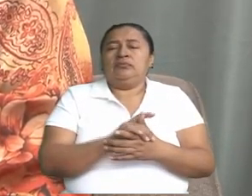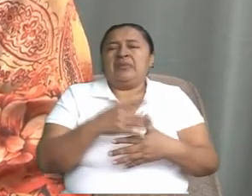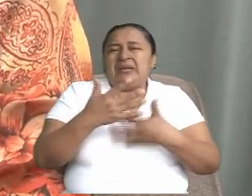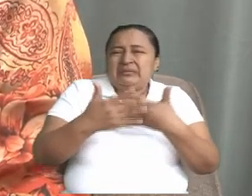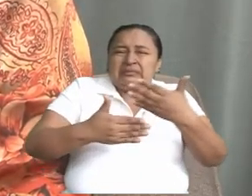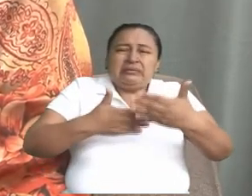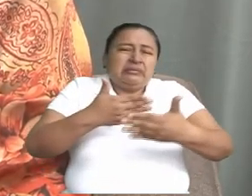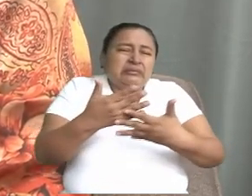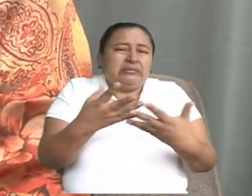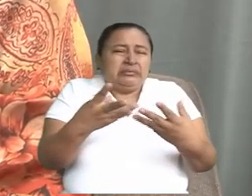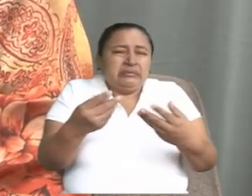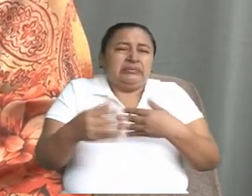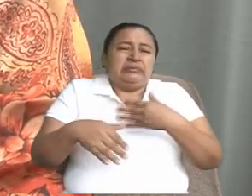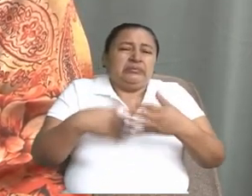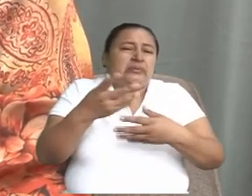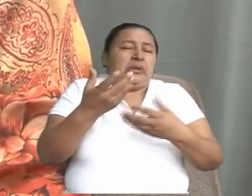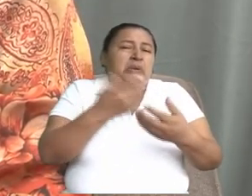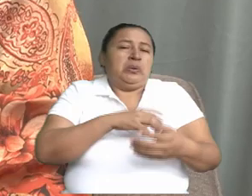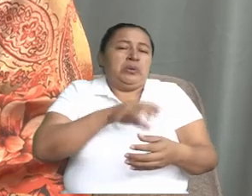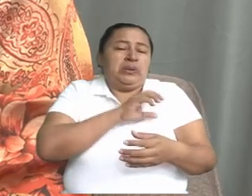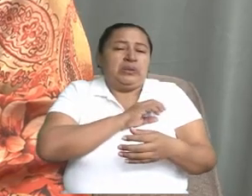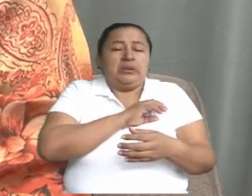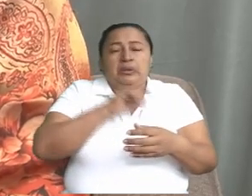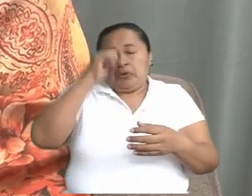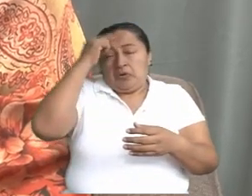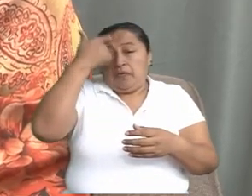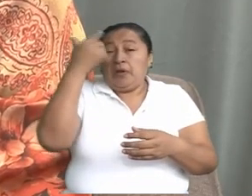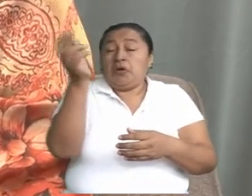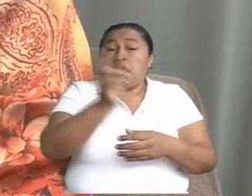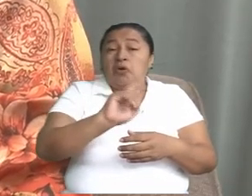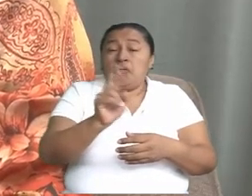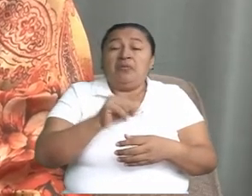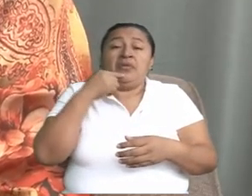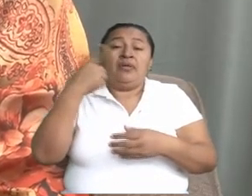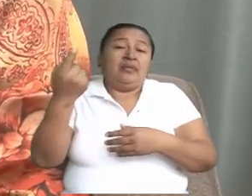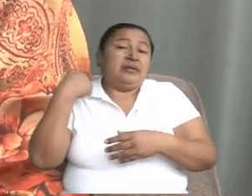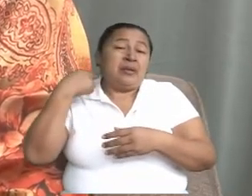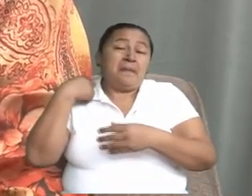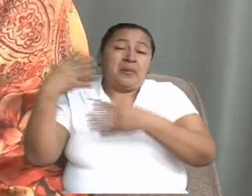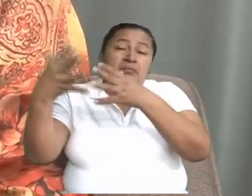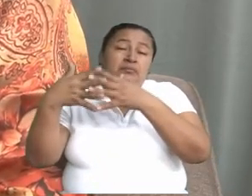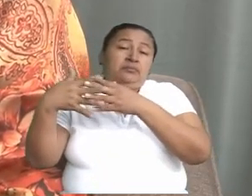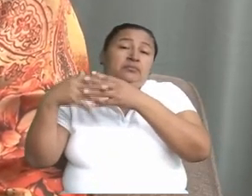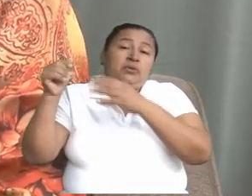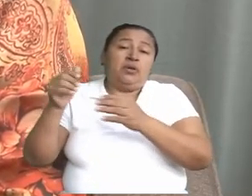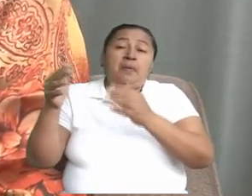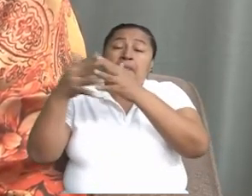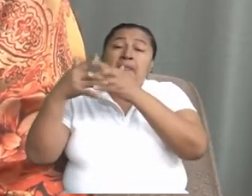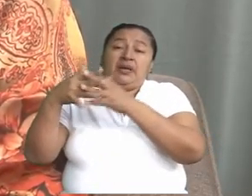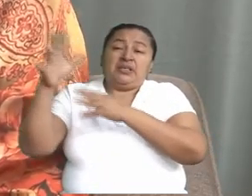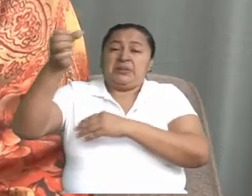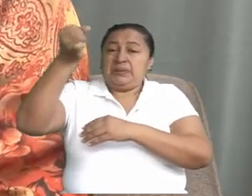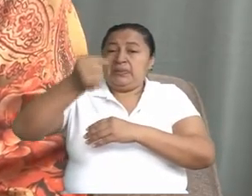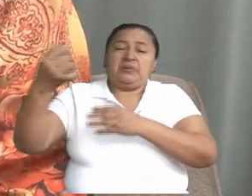descomponiendo en los gobiernos de carácter neoliberal, donde el intervencionismo del país